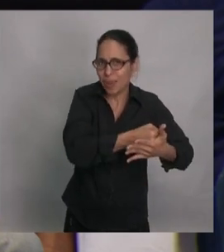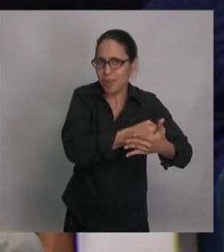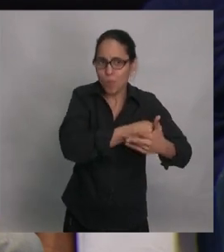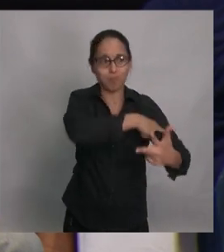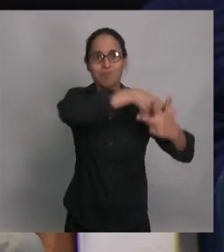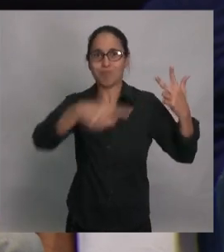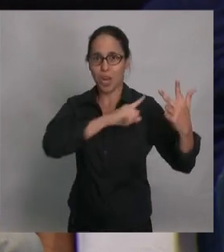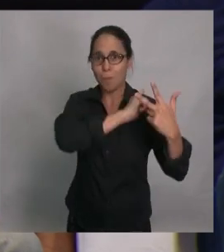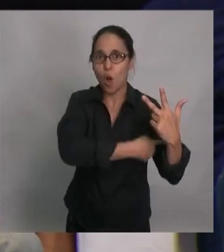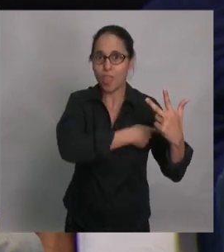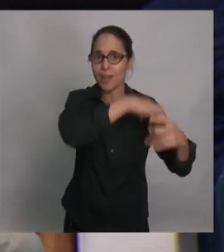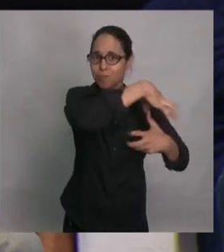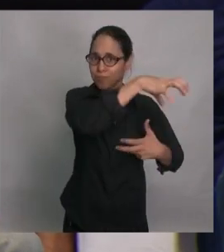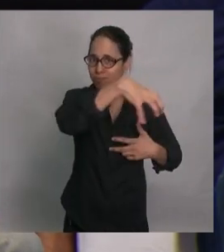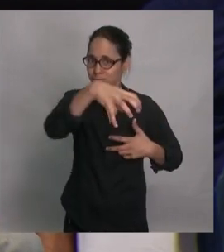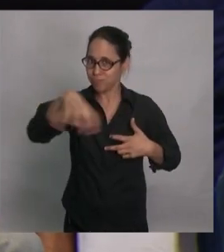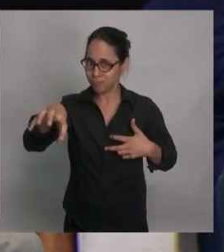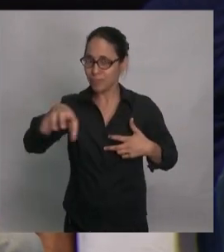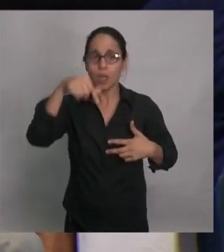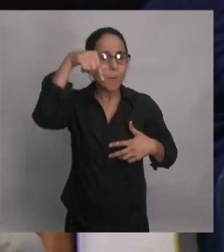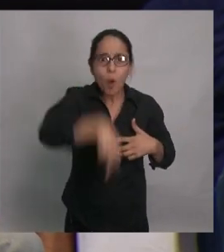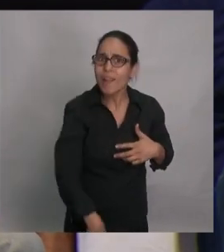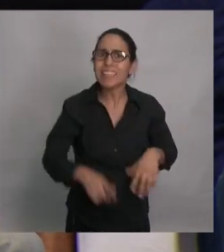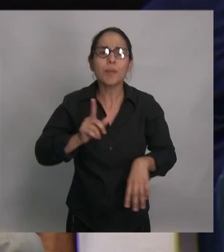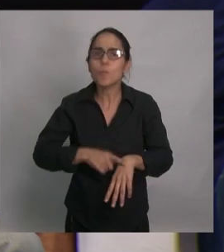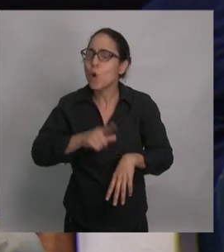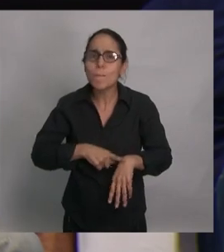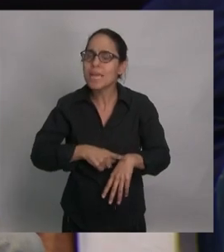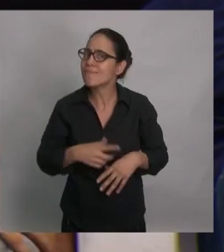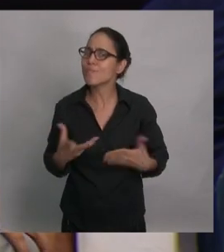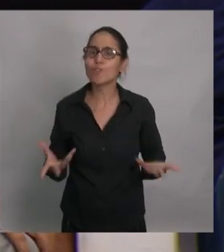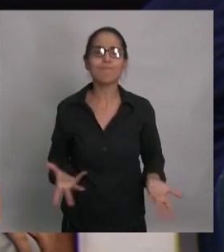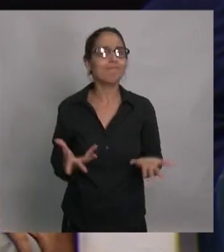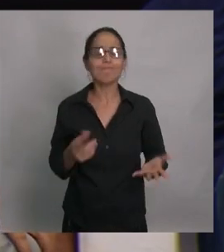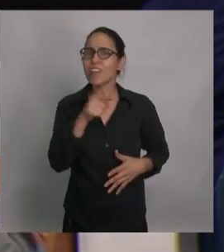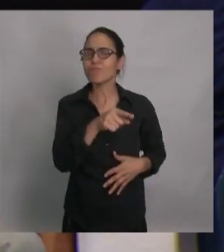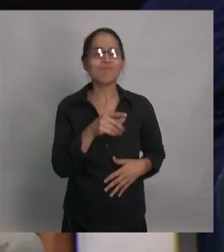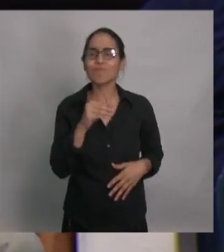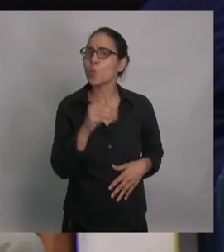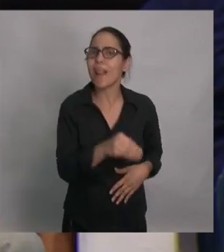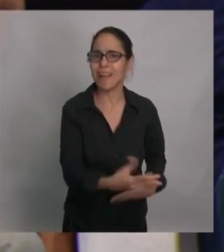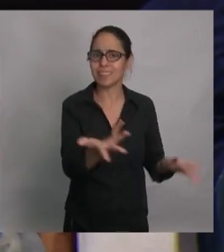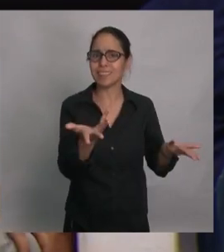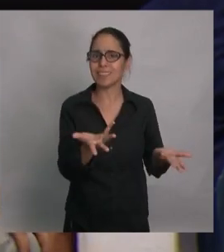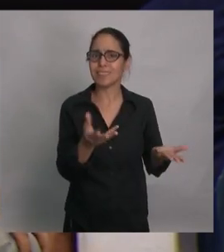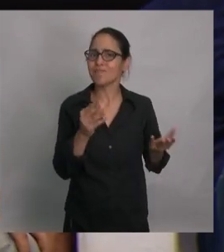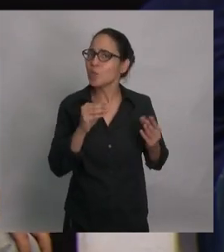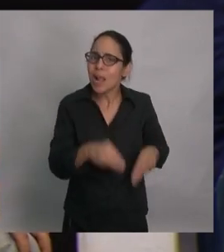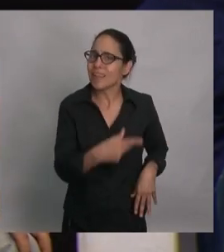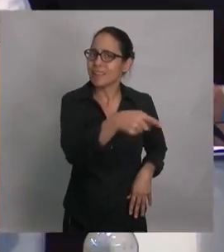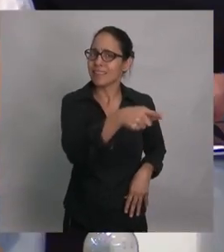ya no es suficiente para enfrentar los poderes fácticos. Ya no alcanza.